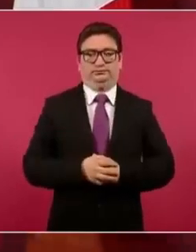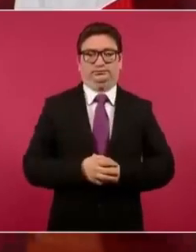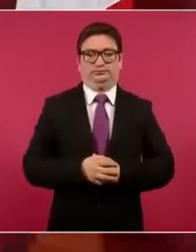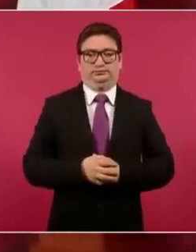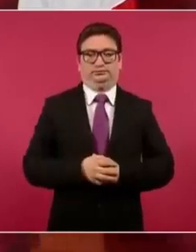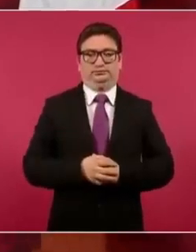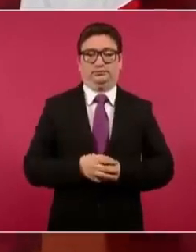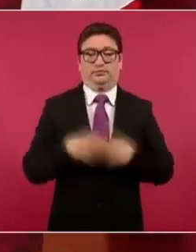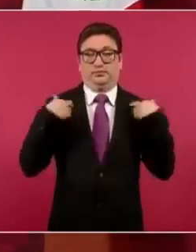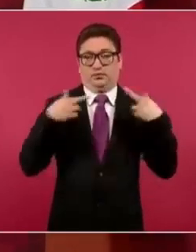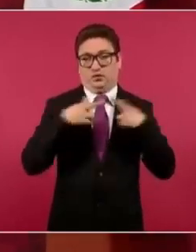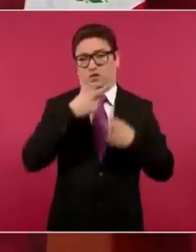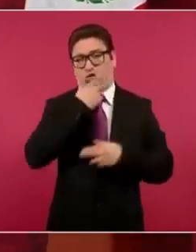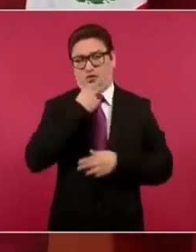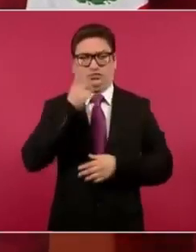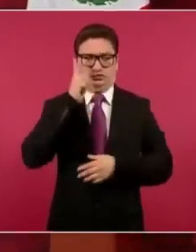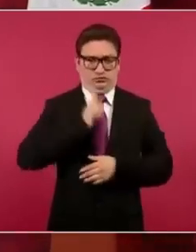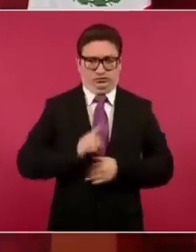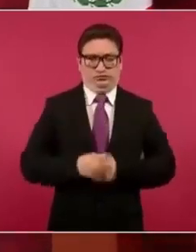maestras y maestros,